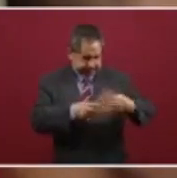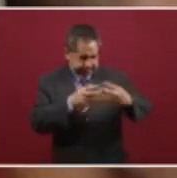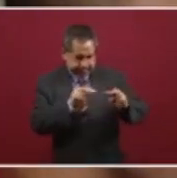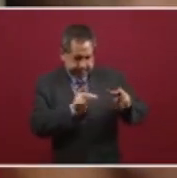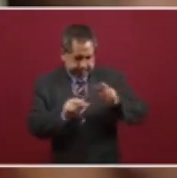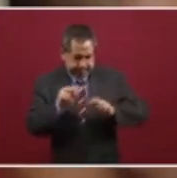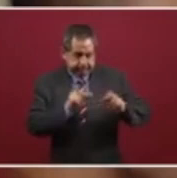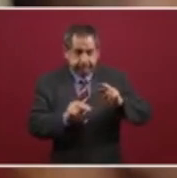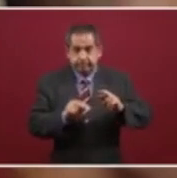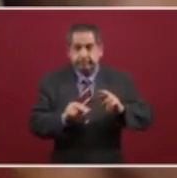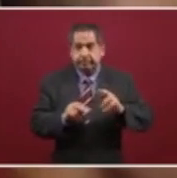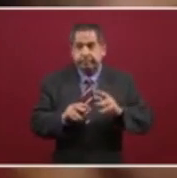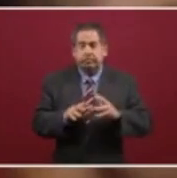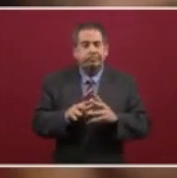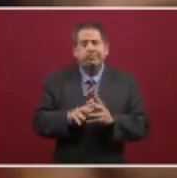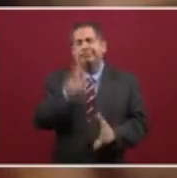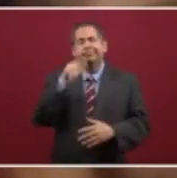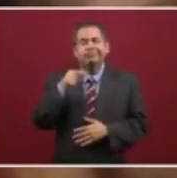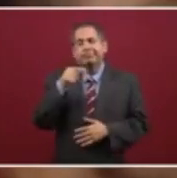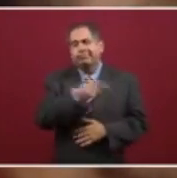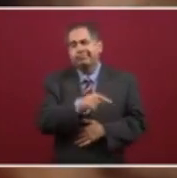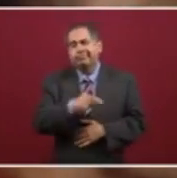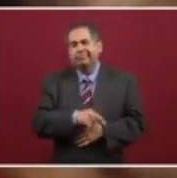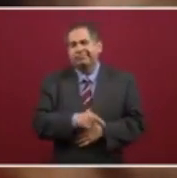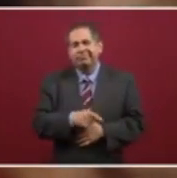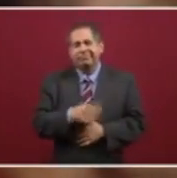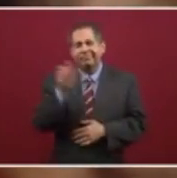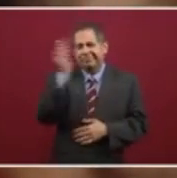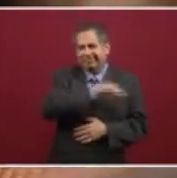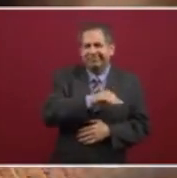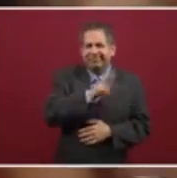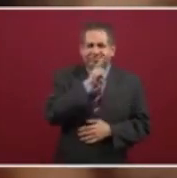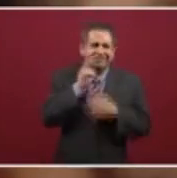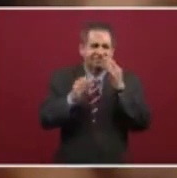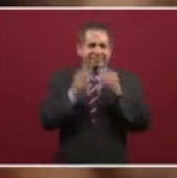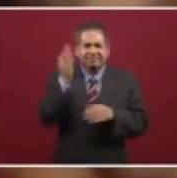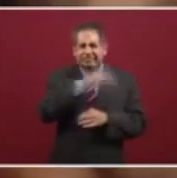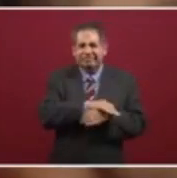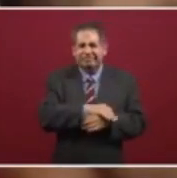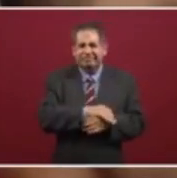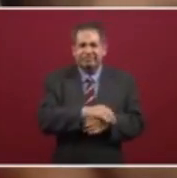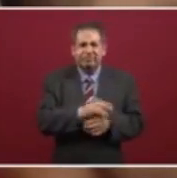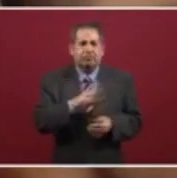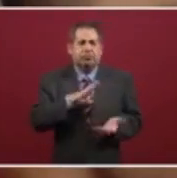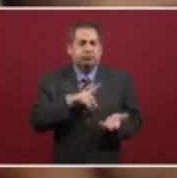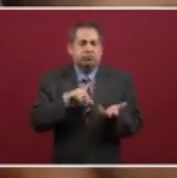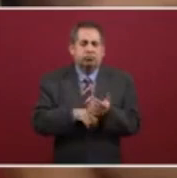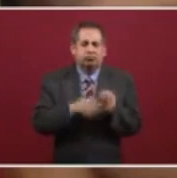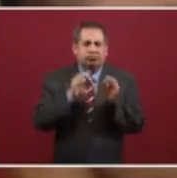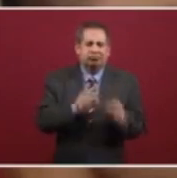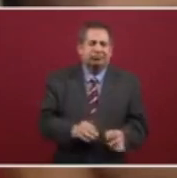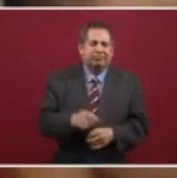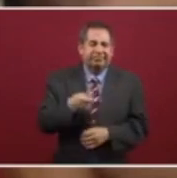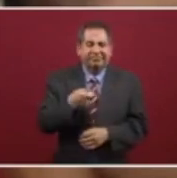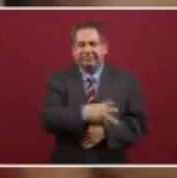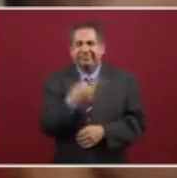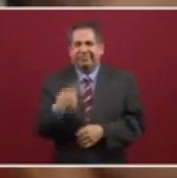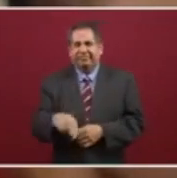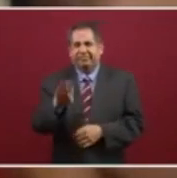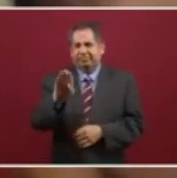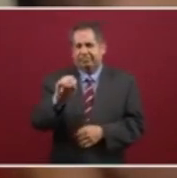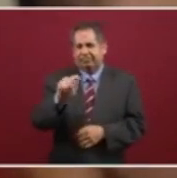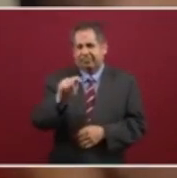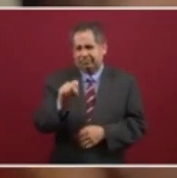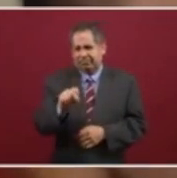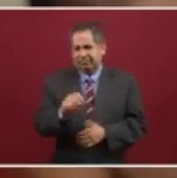que pues, gran parte son bots. Son infladas, como se le dice en el argot. ¿Usted